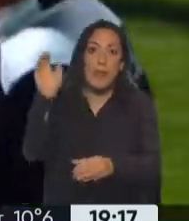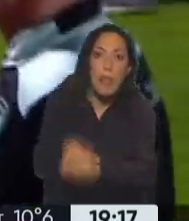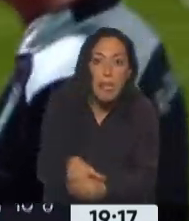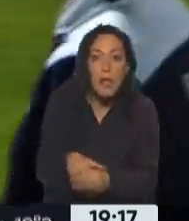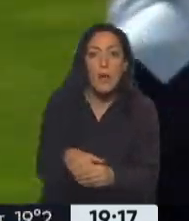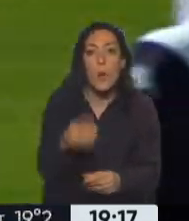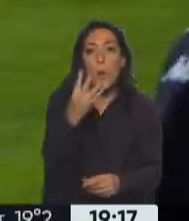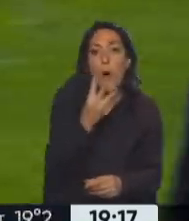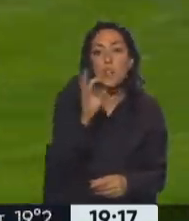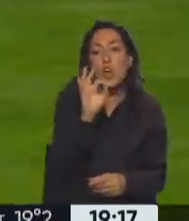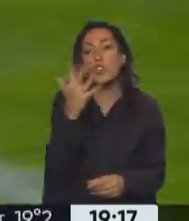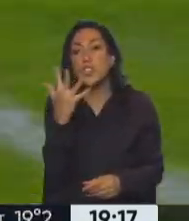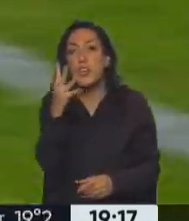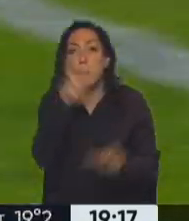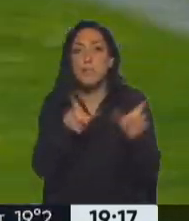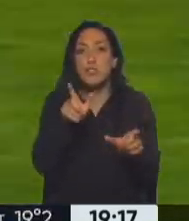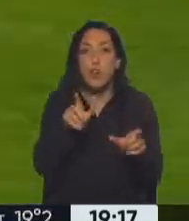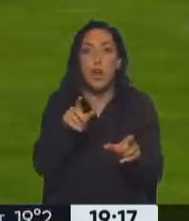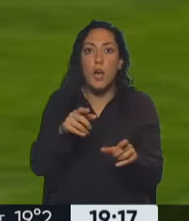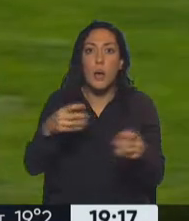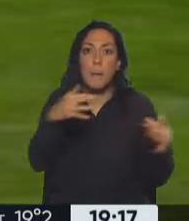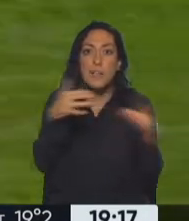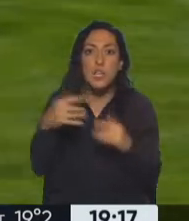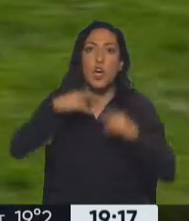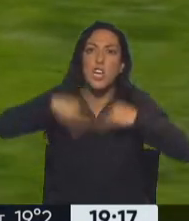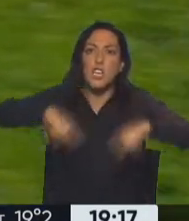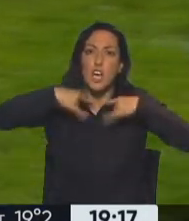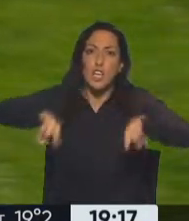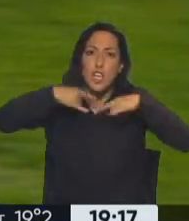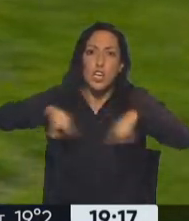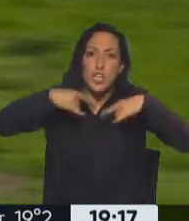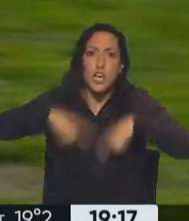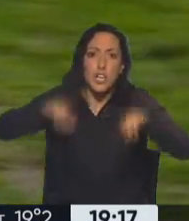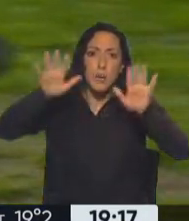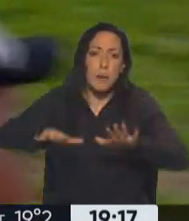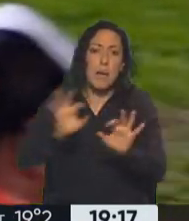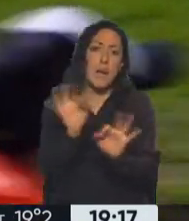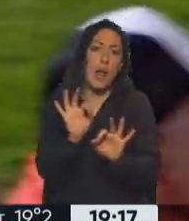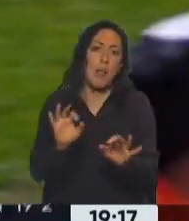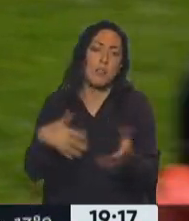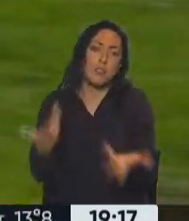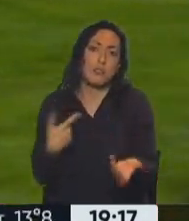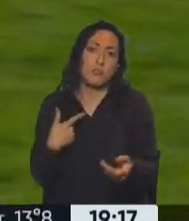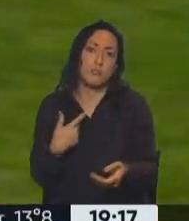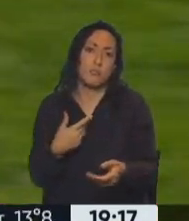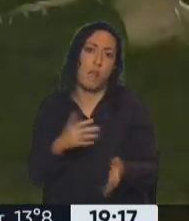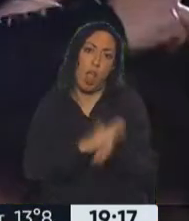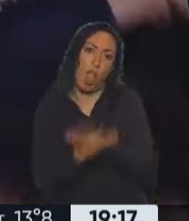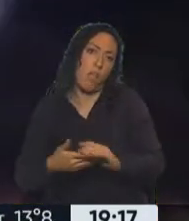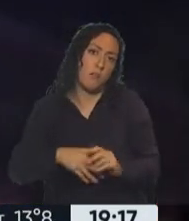4 o 5 hinchas que le gritaron todo el partido y él reaccionó, ¿no? De todas formas, con esos gestos que